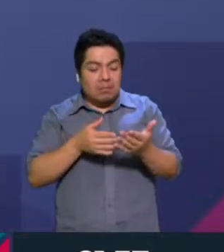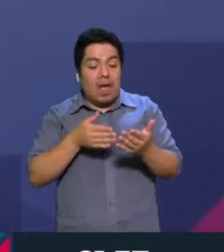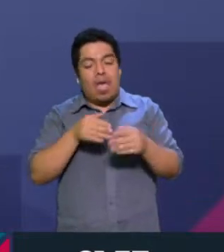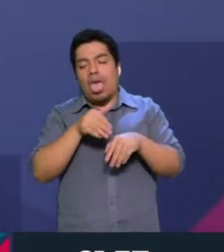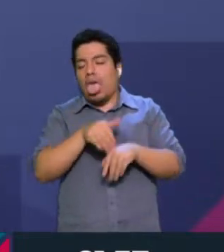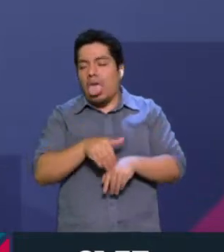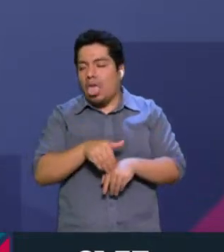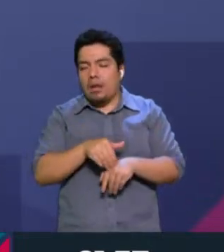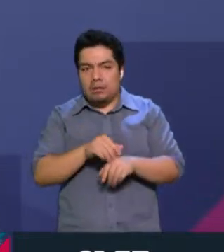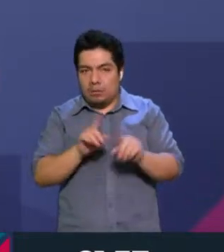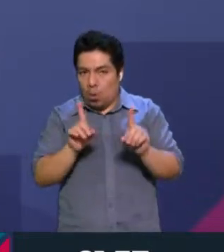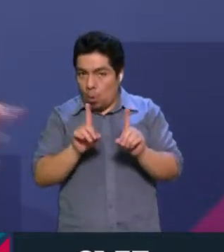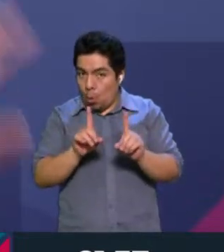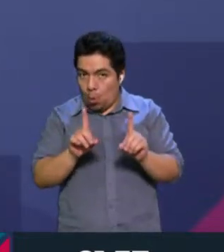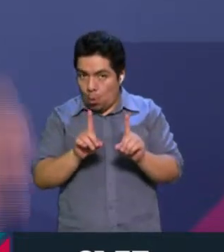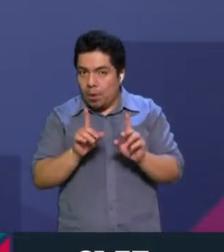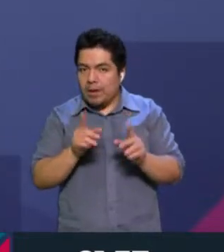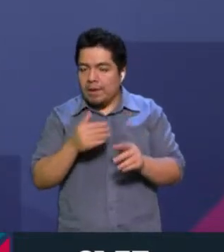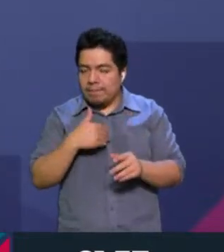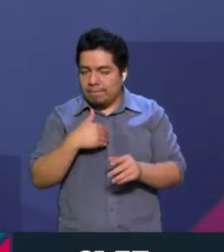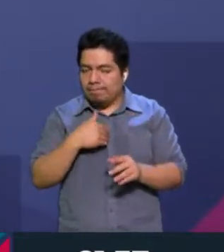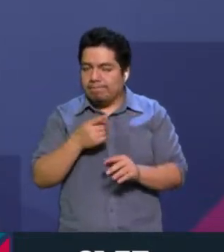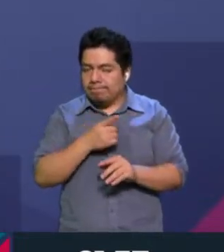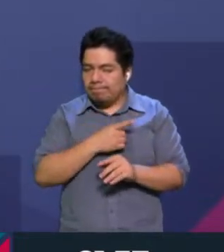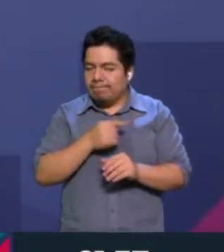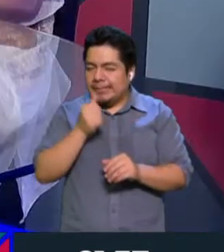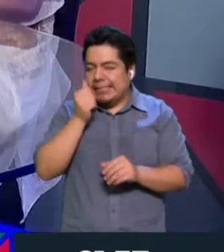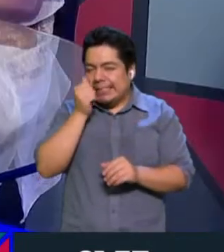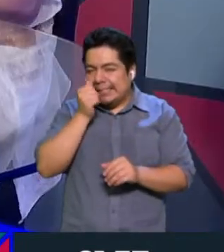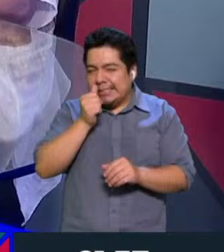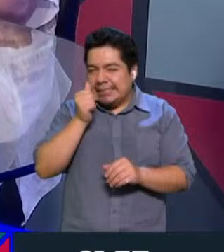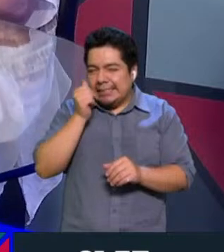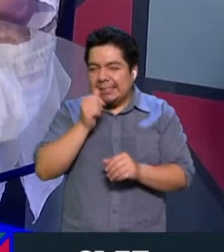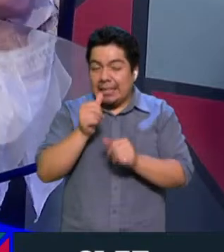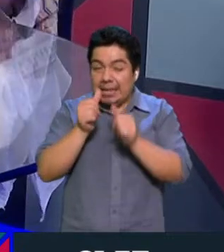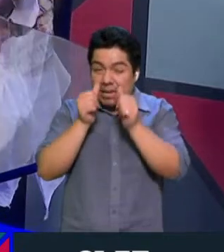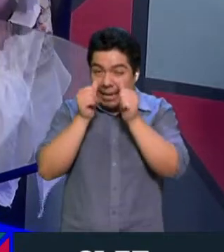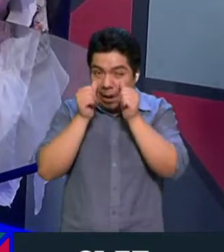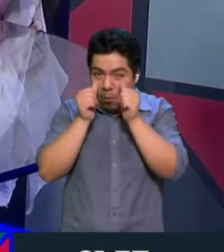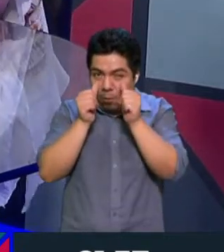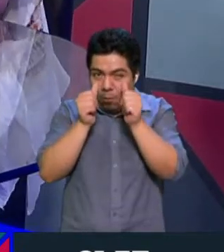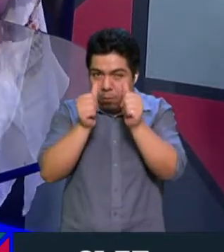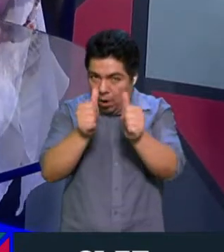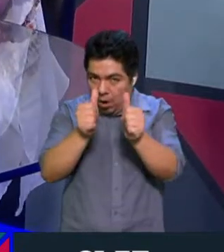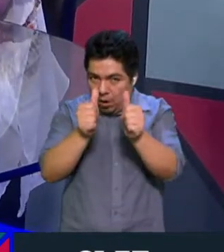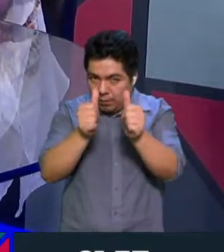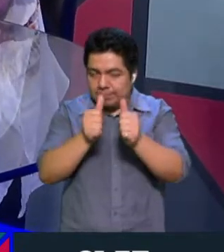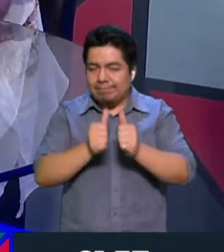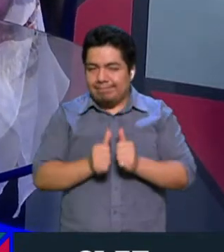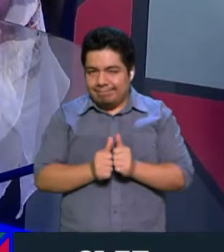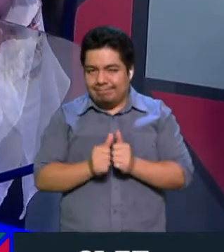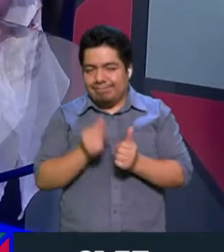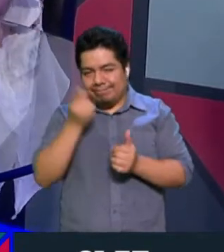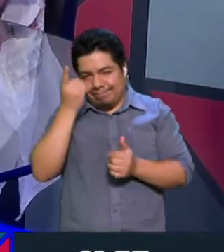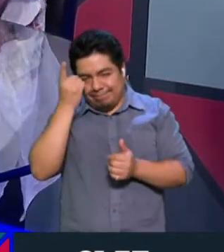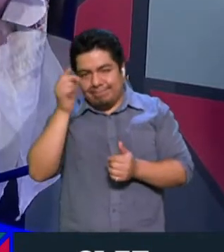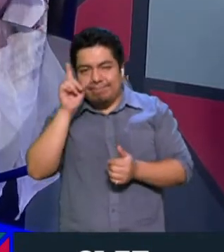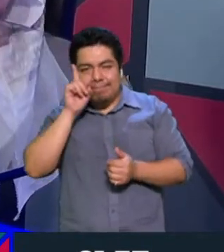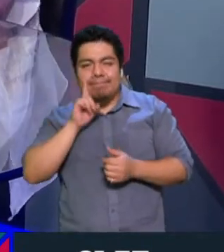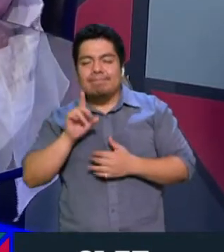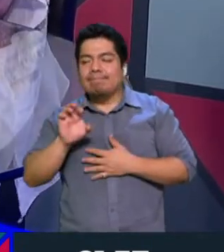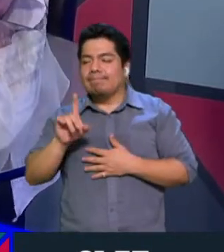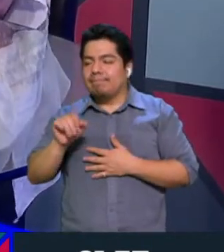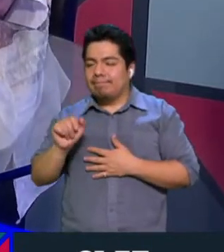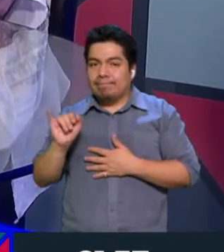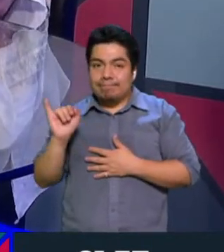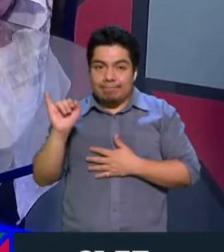consumimos en automático. Así y eso es lo que yo sugiero, estar bien alertas. Muy bien, pues doctora Leticia Calderón, muchísimas gracias. Nos vemos por